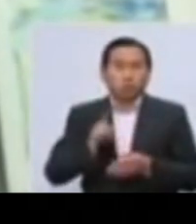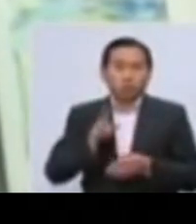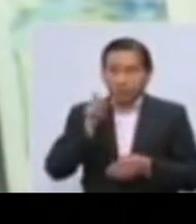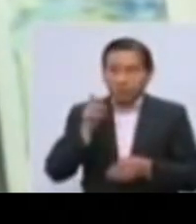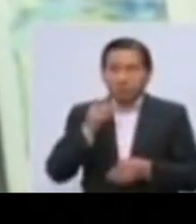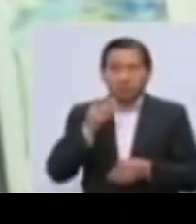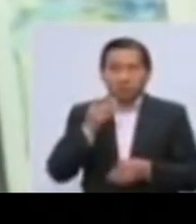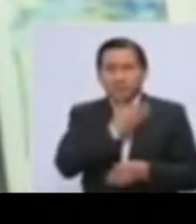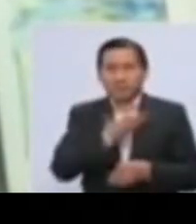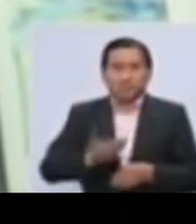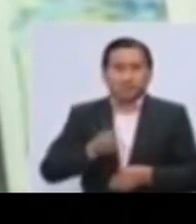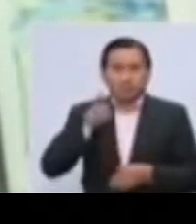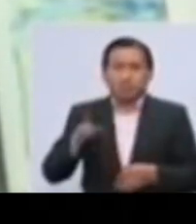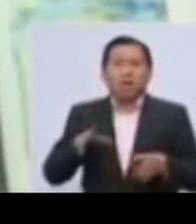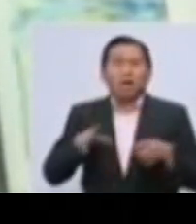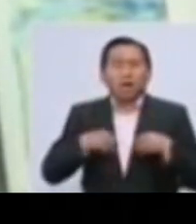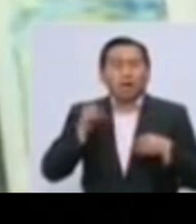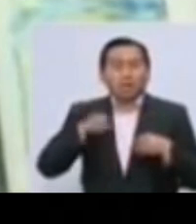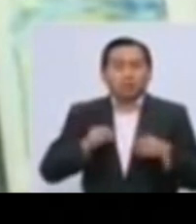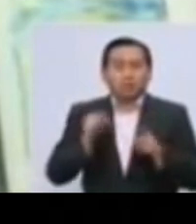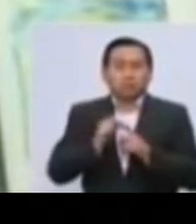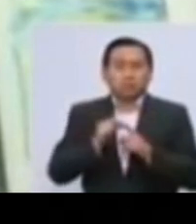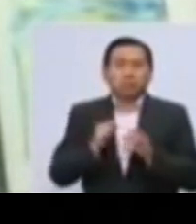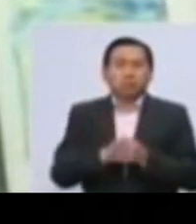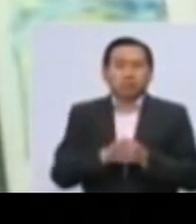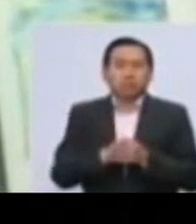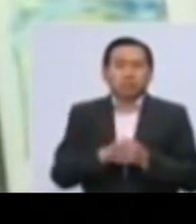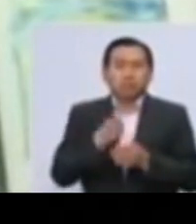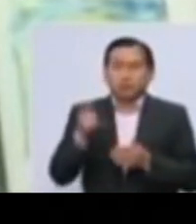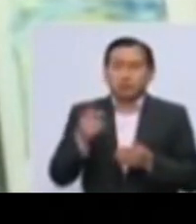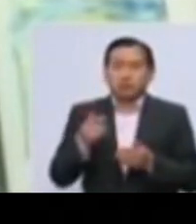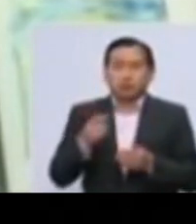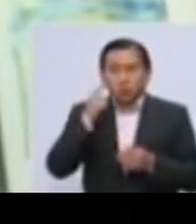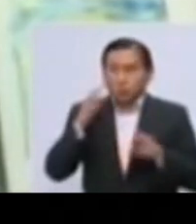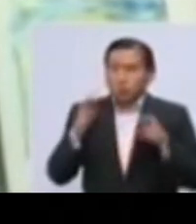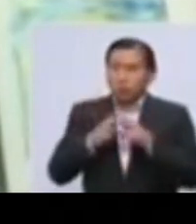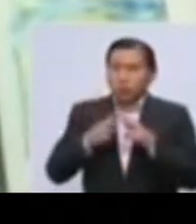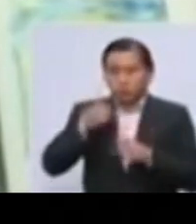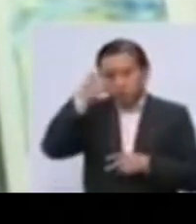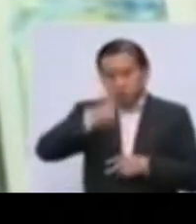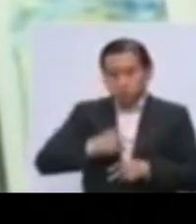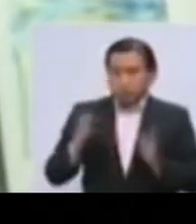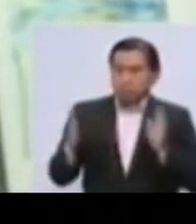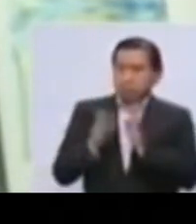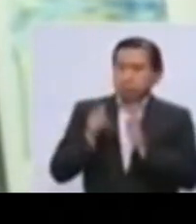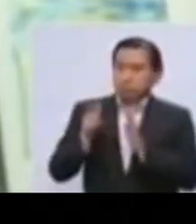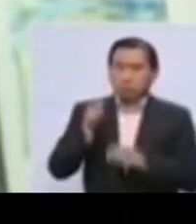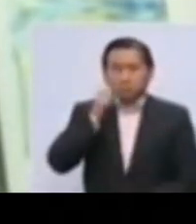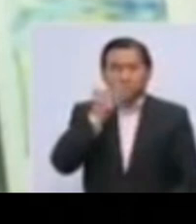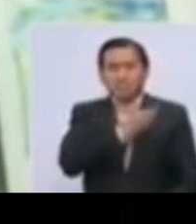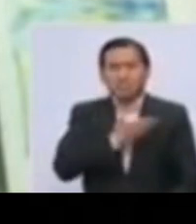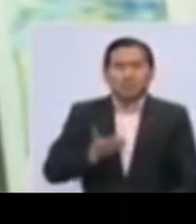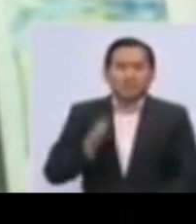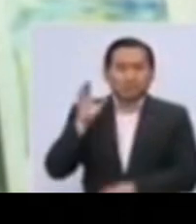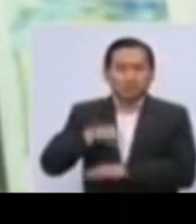Bolsonaro confiesa, así al pasar, que conoció personalmente a la presidenta de